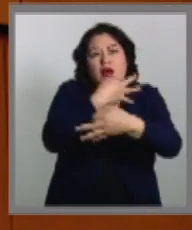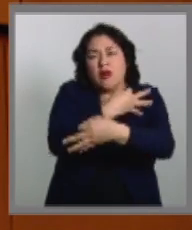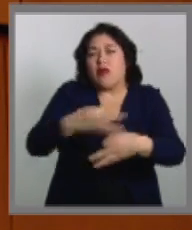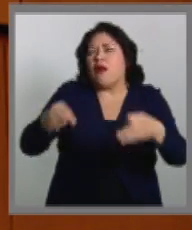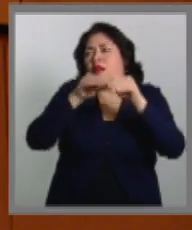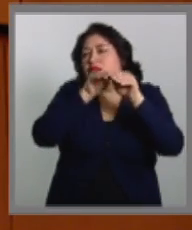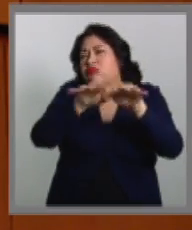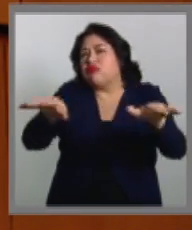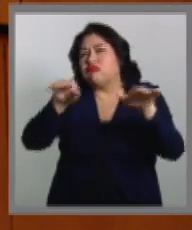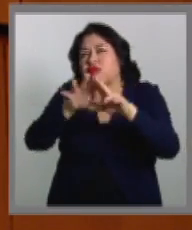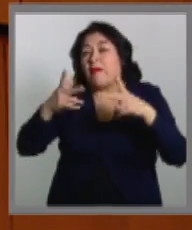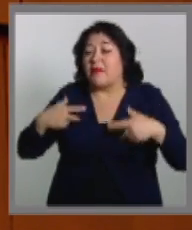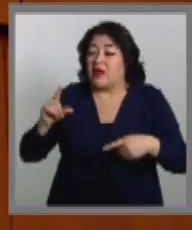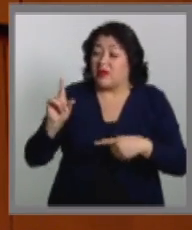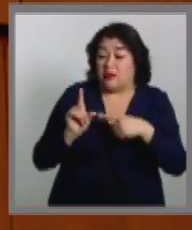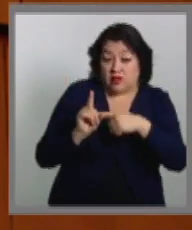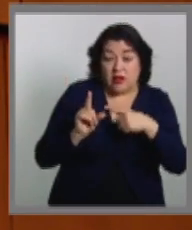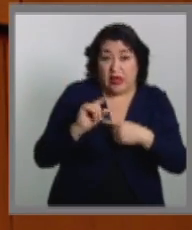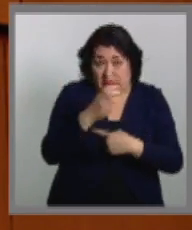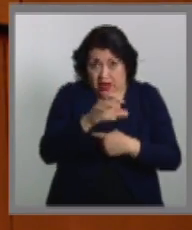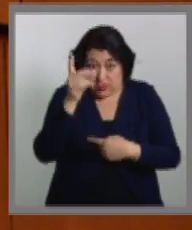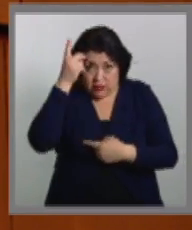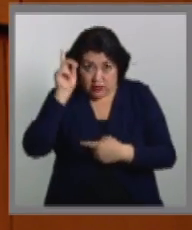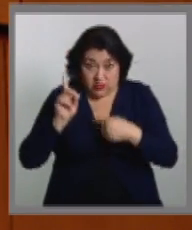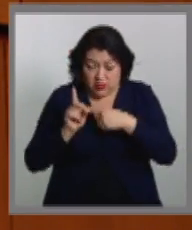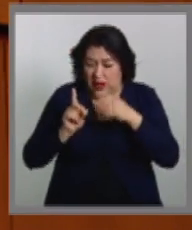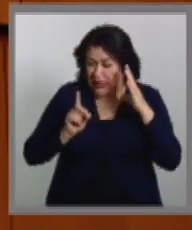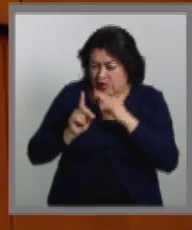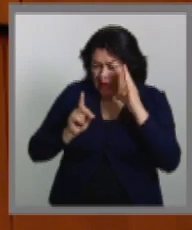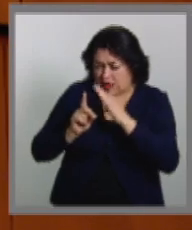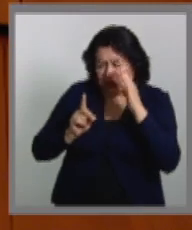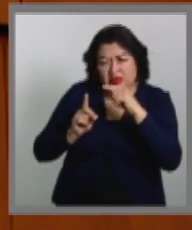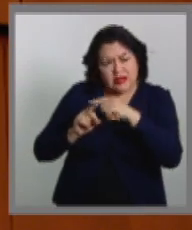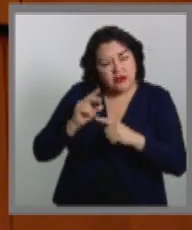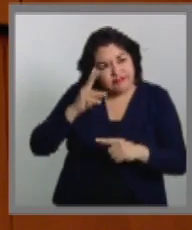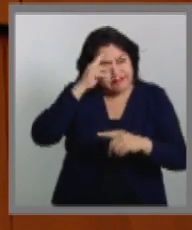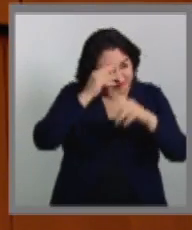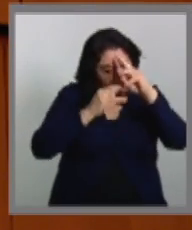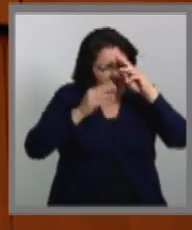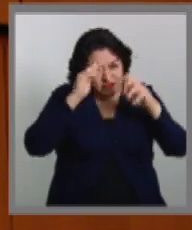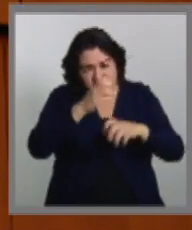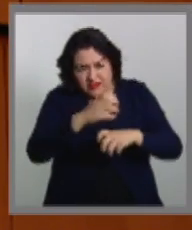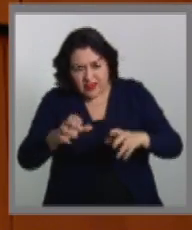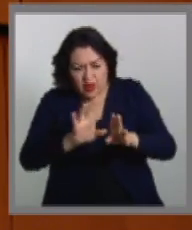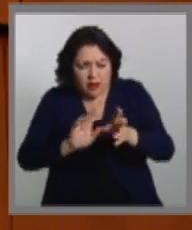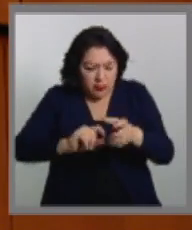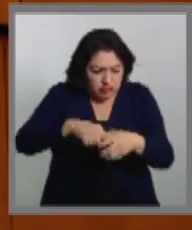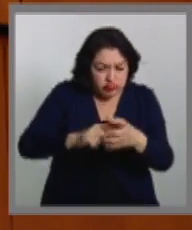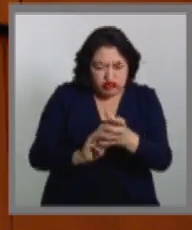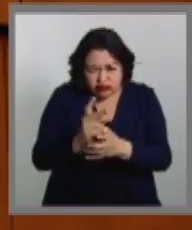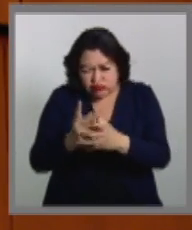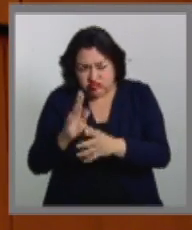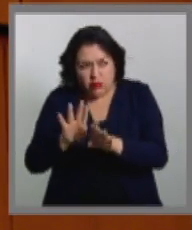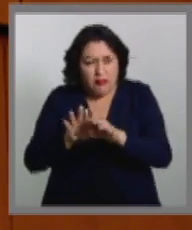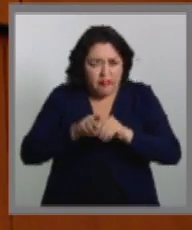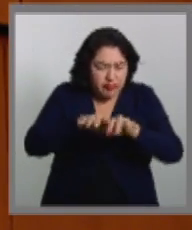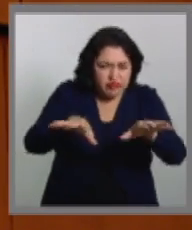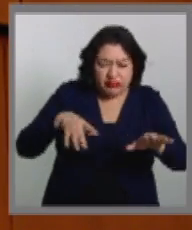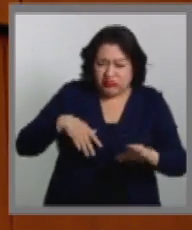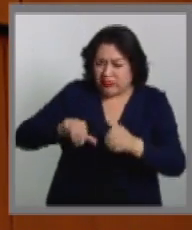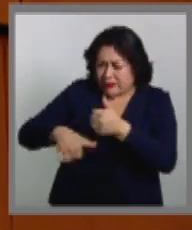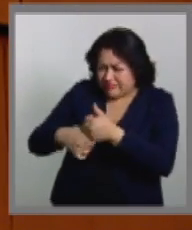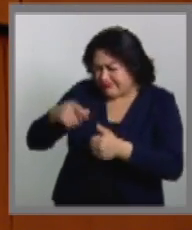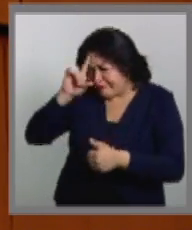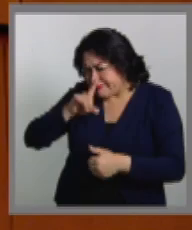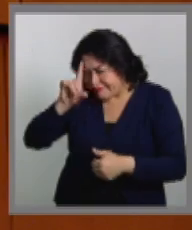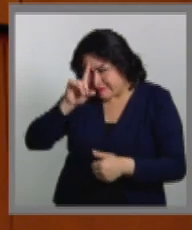educar al productor para mejorar su desempeño productivo a fin de redefinir los sistemas de extensionismo. De este modo,